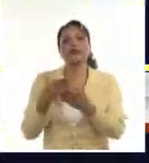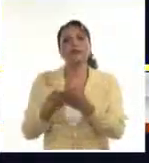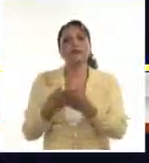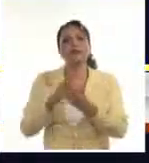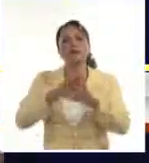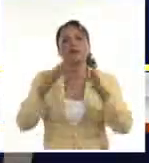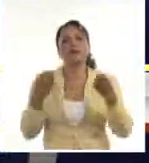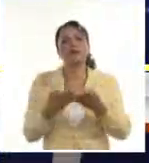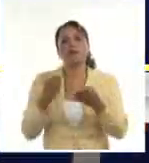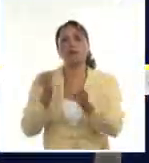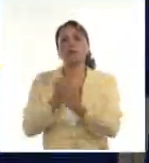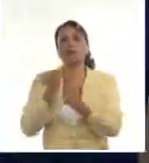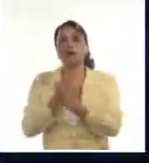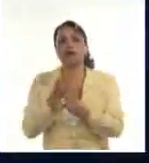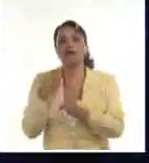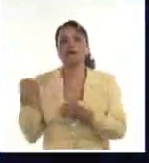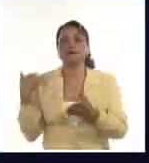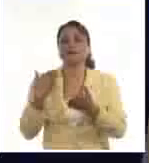versatilidad de nuestros artistas.